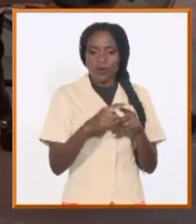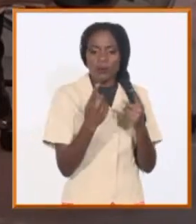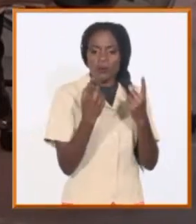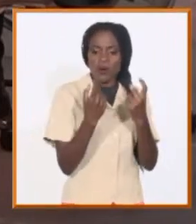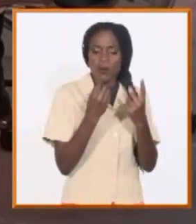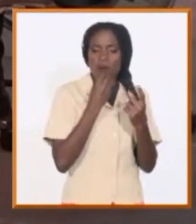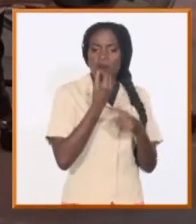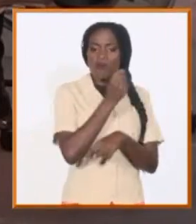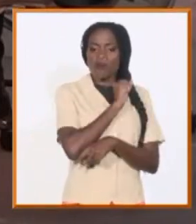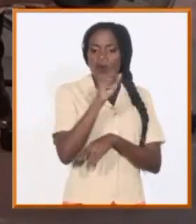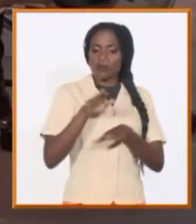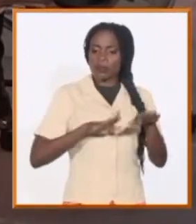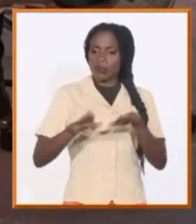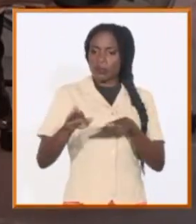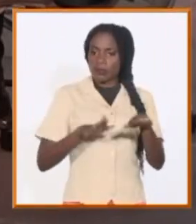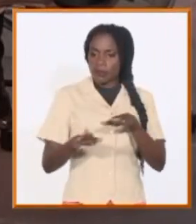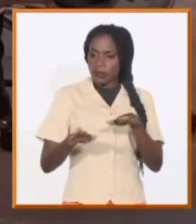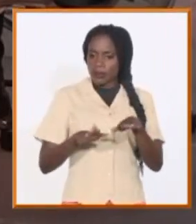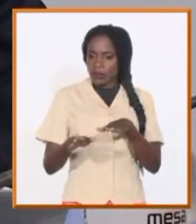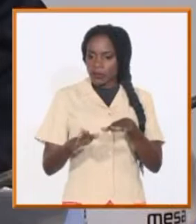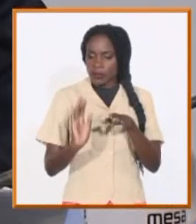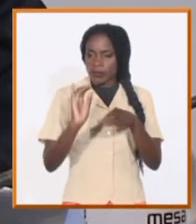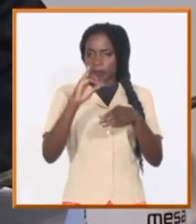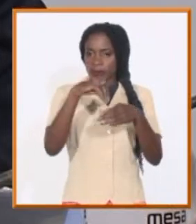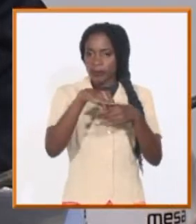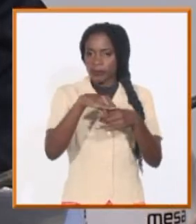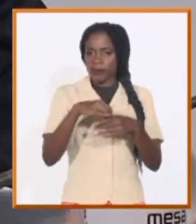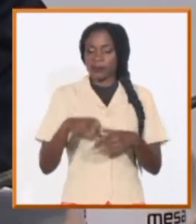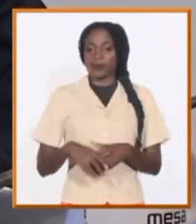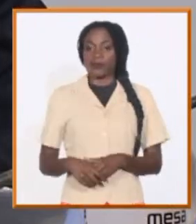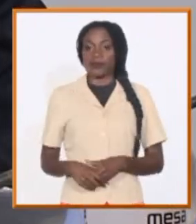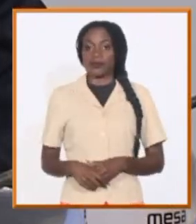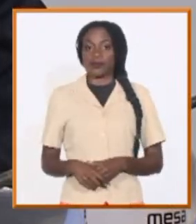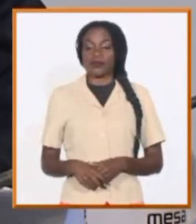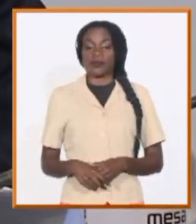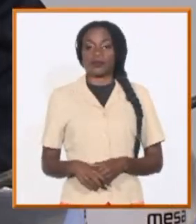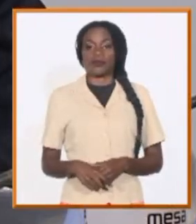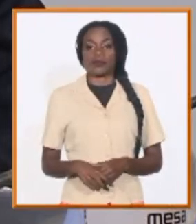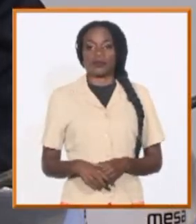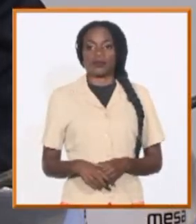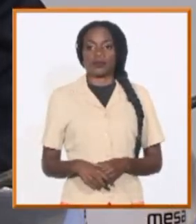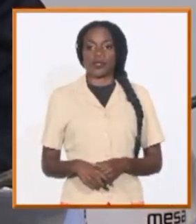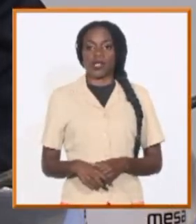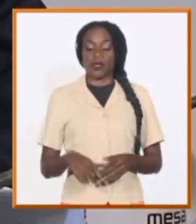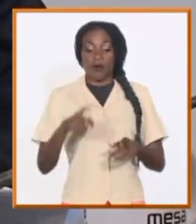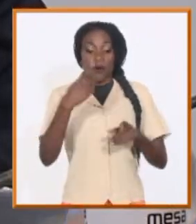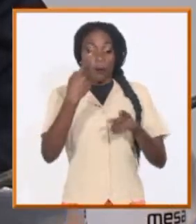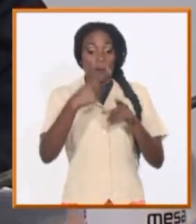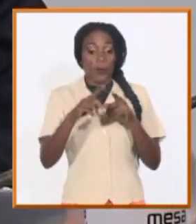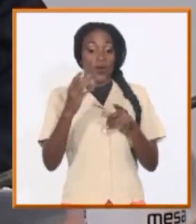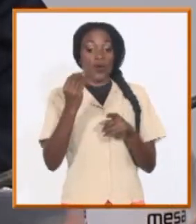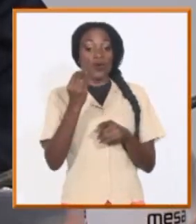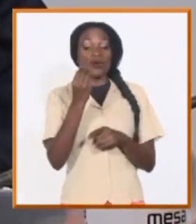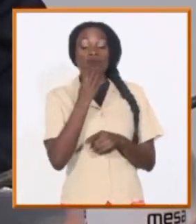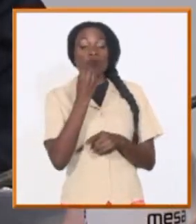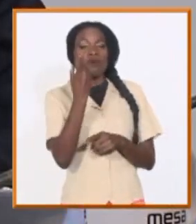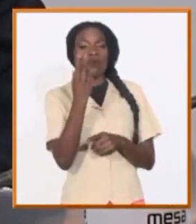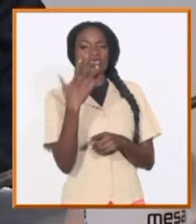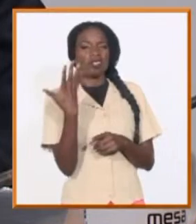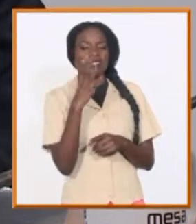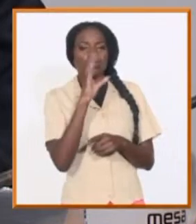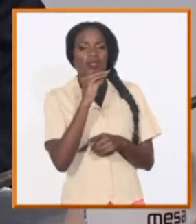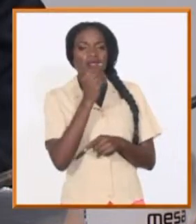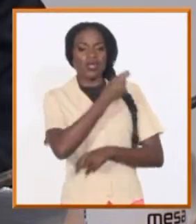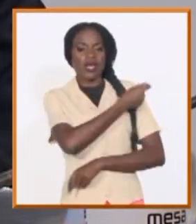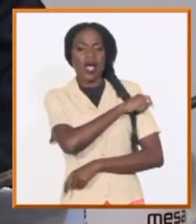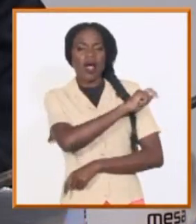para lograr una preparación integral. Pero no puede dejarse de mencionar también al